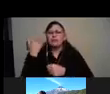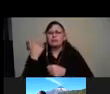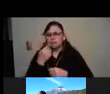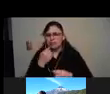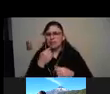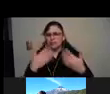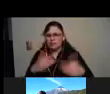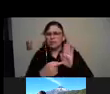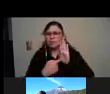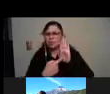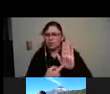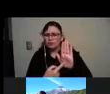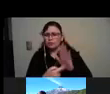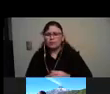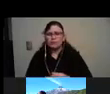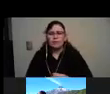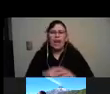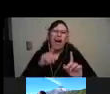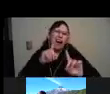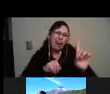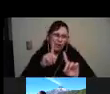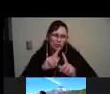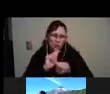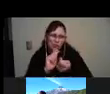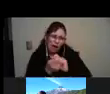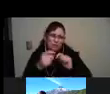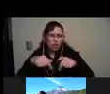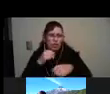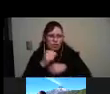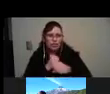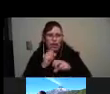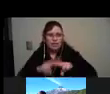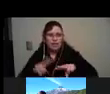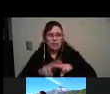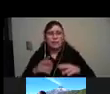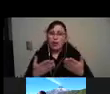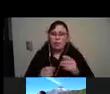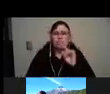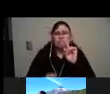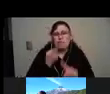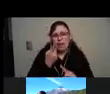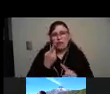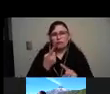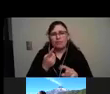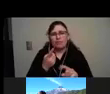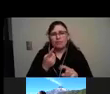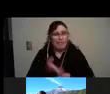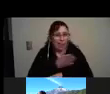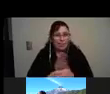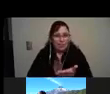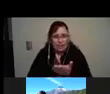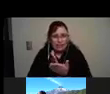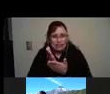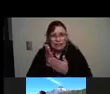algunas adecuaciones, ¿ya? Y no es posible hablar de parálisis cerebral, ¿cierto?, sin antes